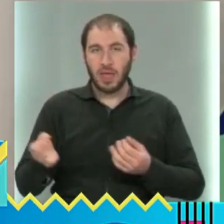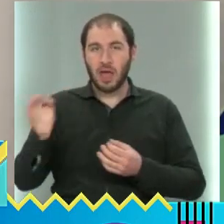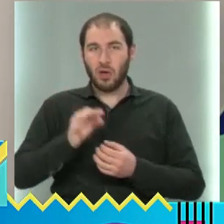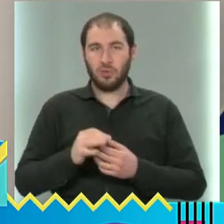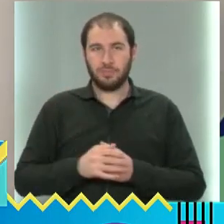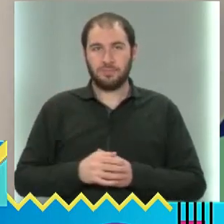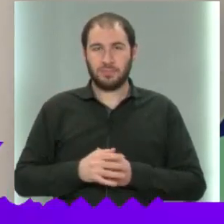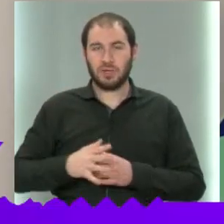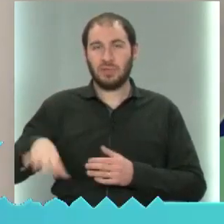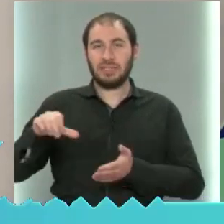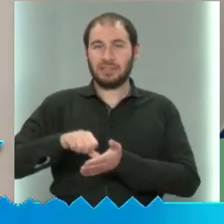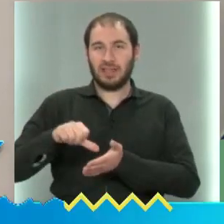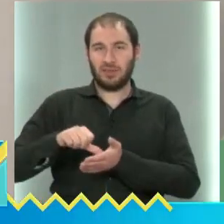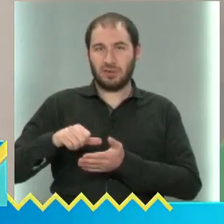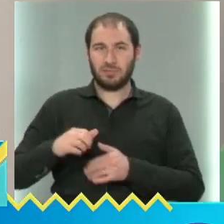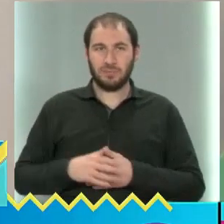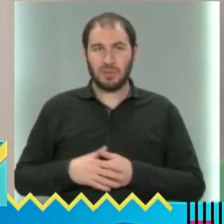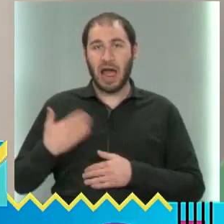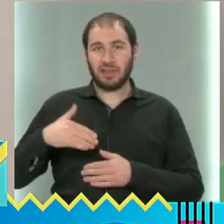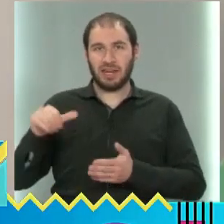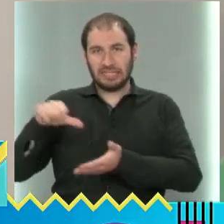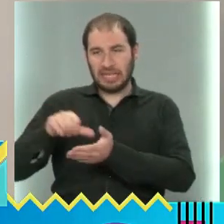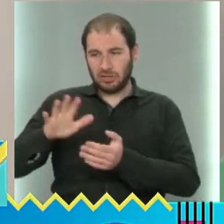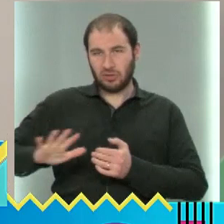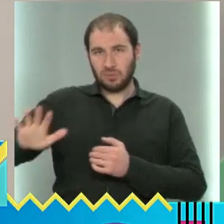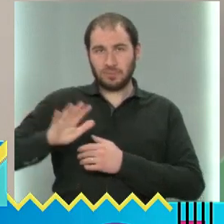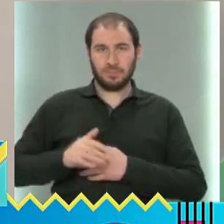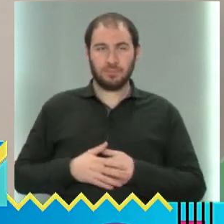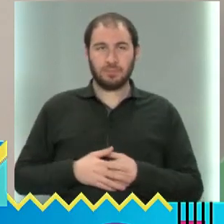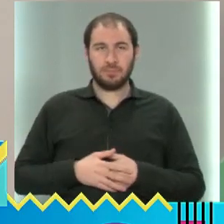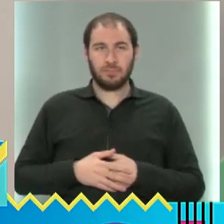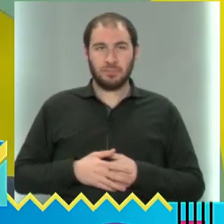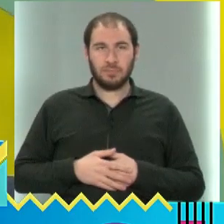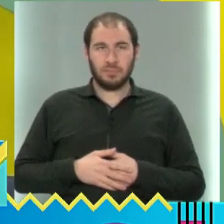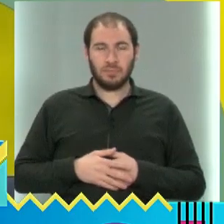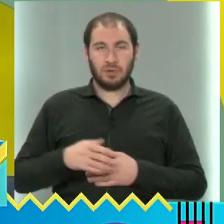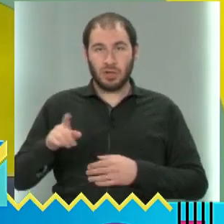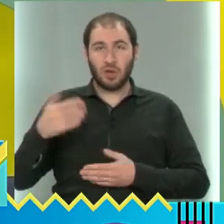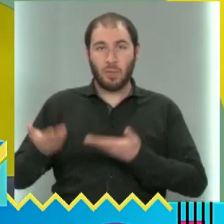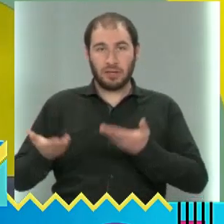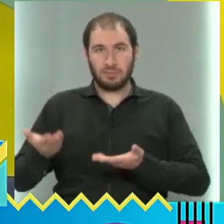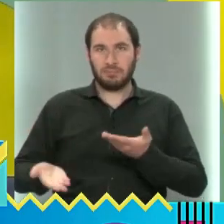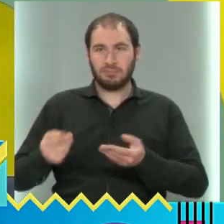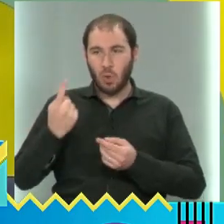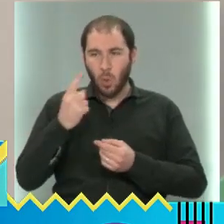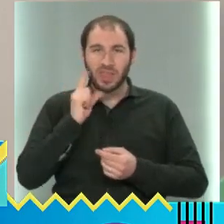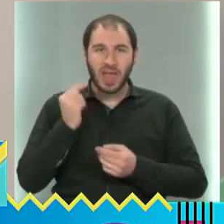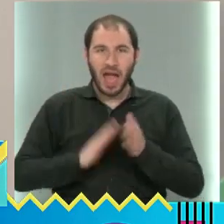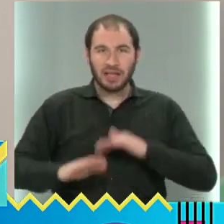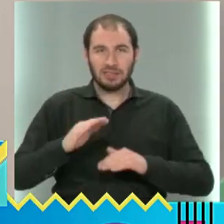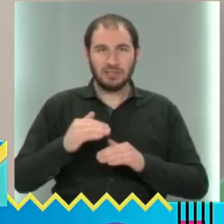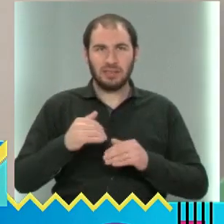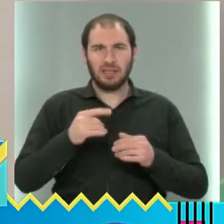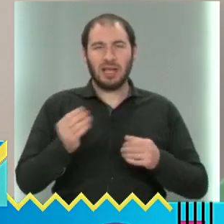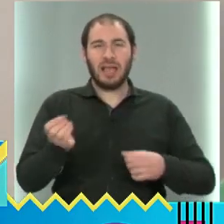núcleo central de la República, hacen lo que hacemos, hacen todas